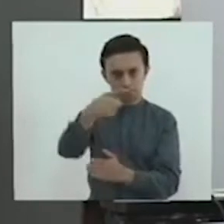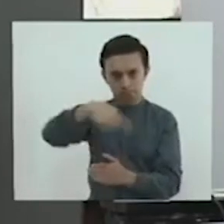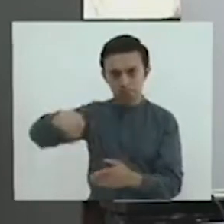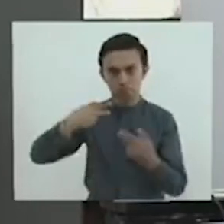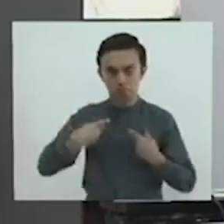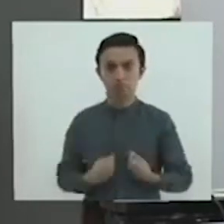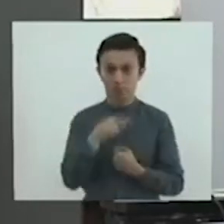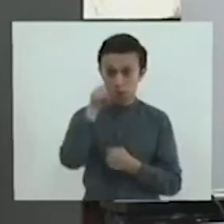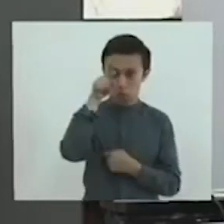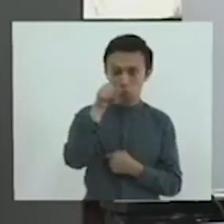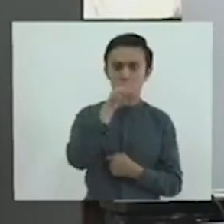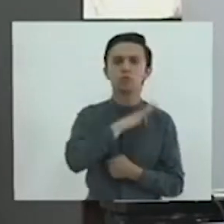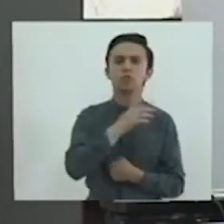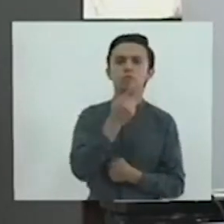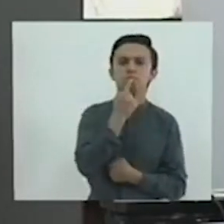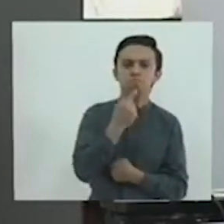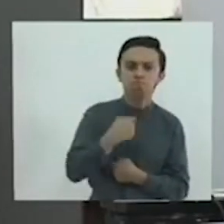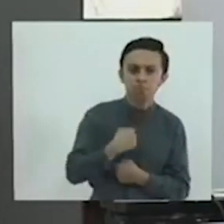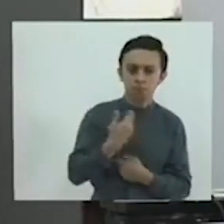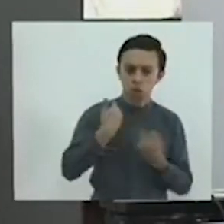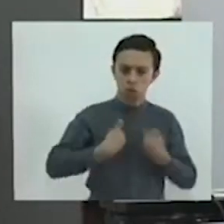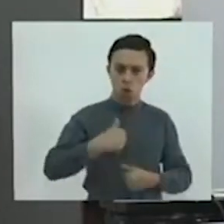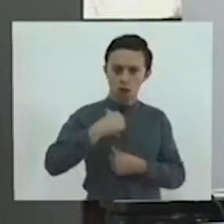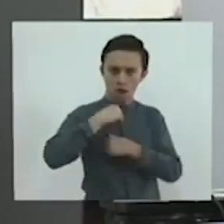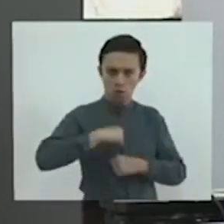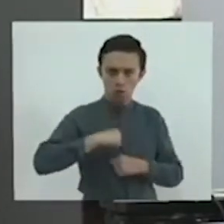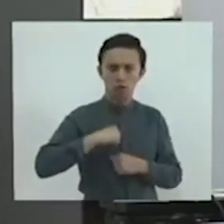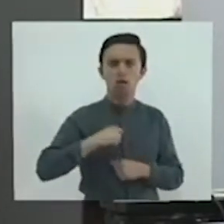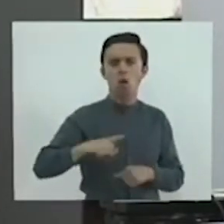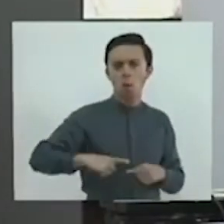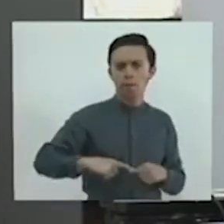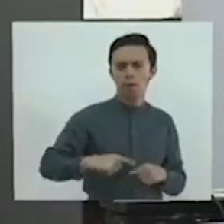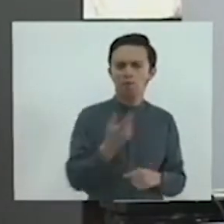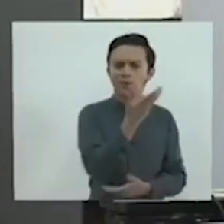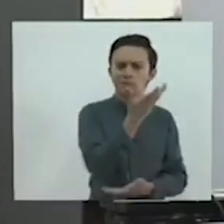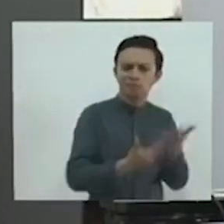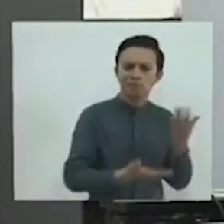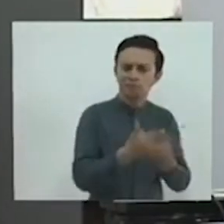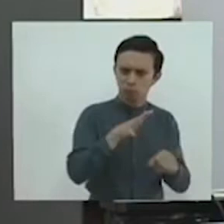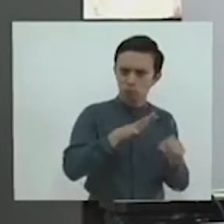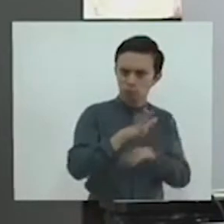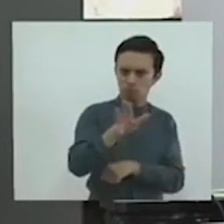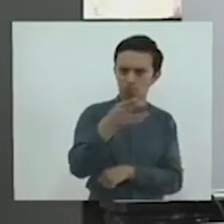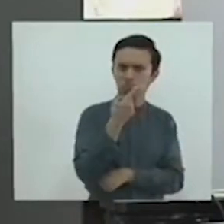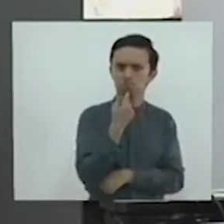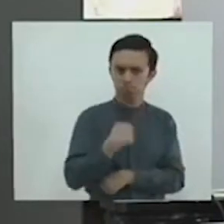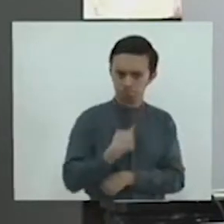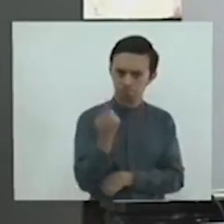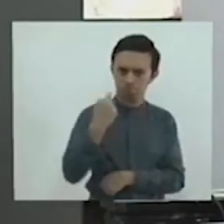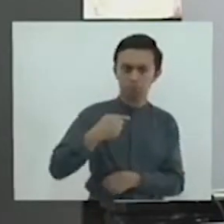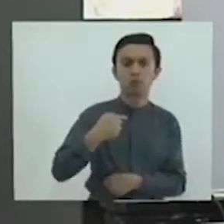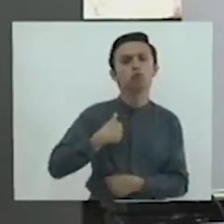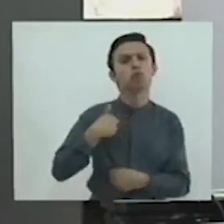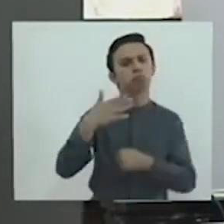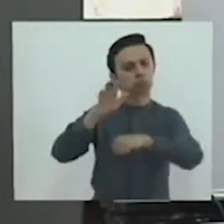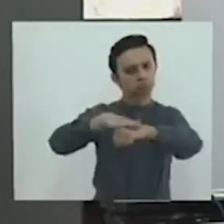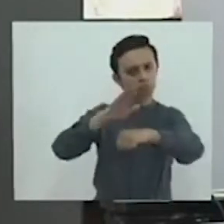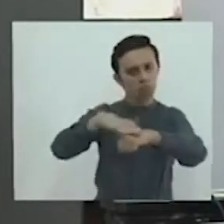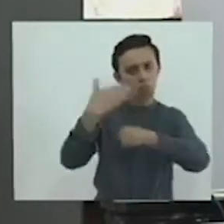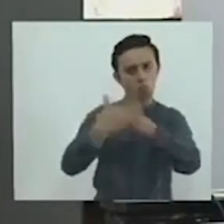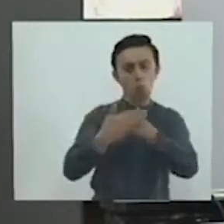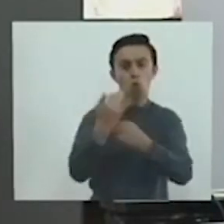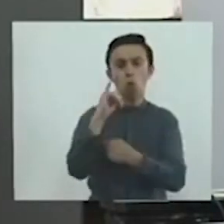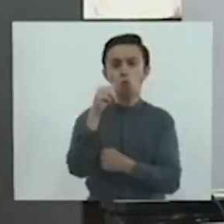que le faltó un poco más de punch a su discurso. Sí hubo propuestas, no fueron propuestas tan diferentes. Creo que